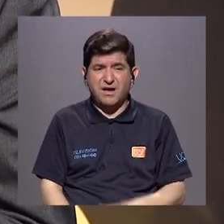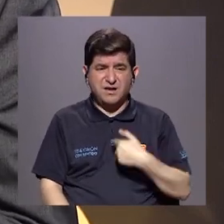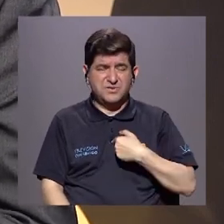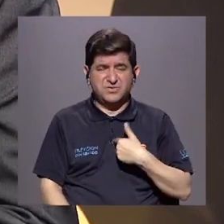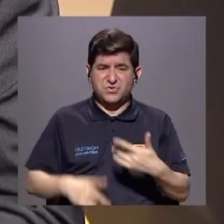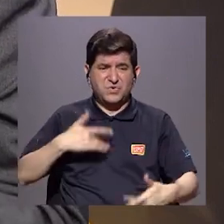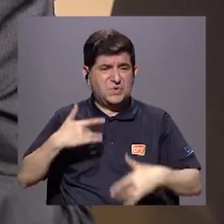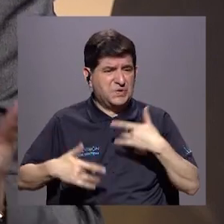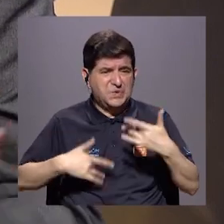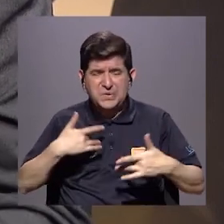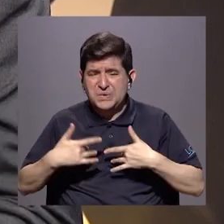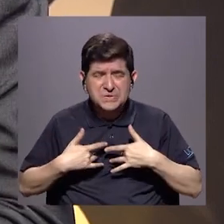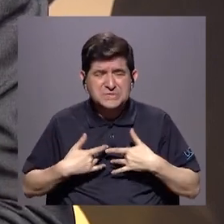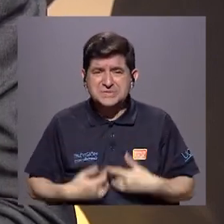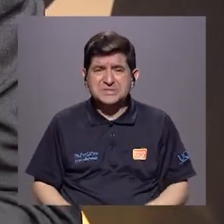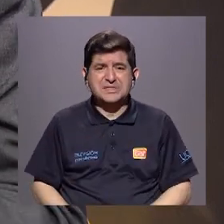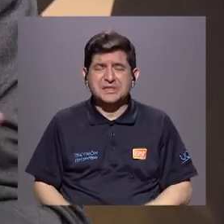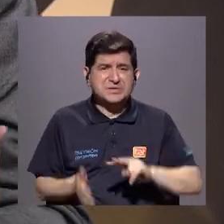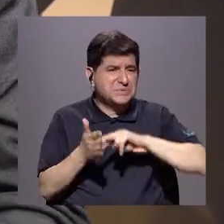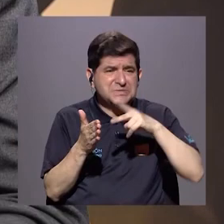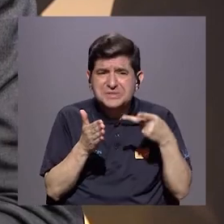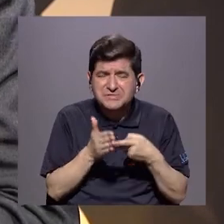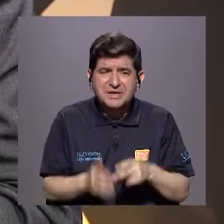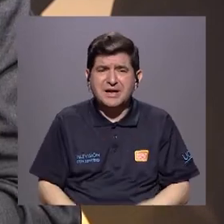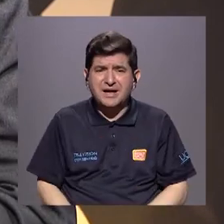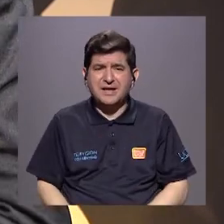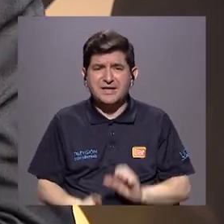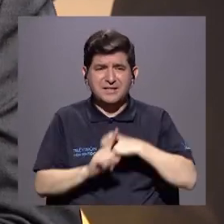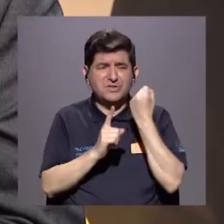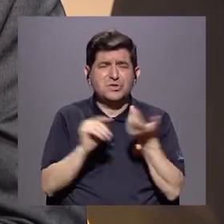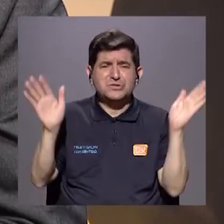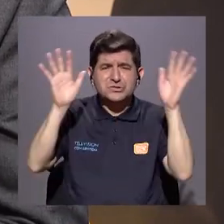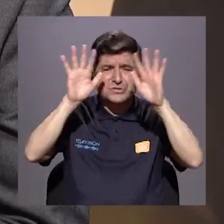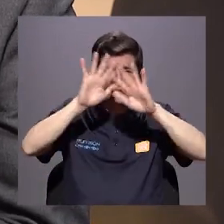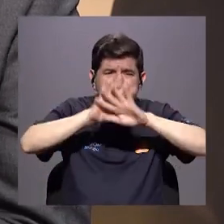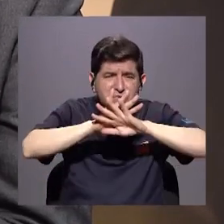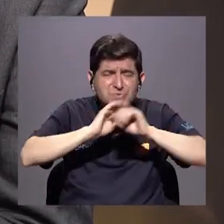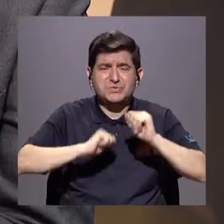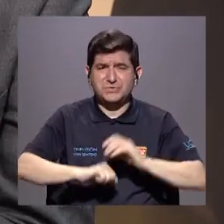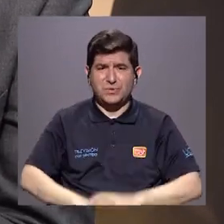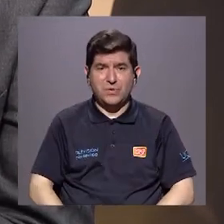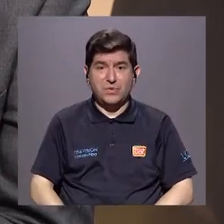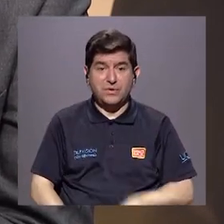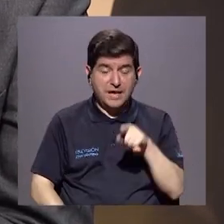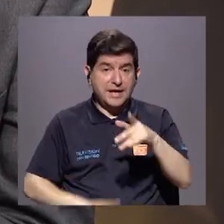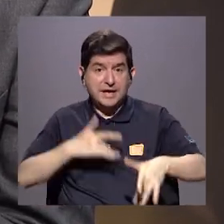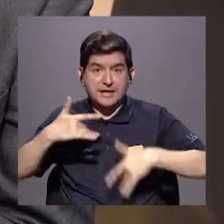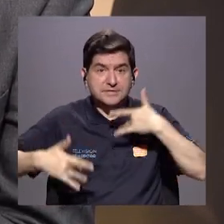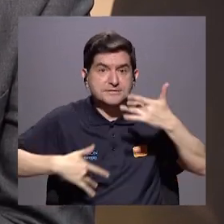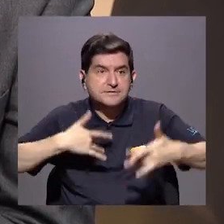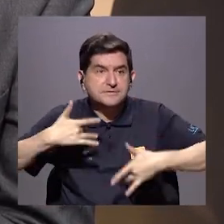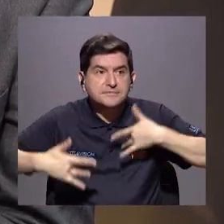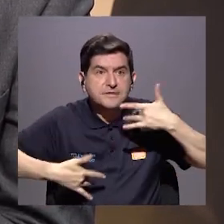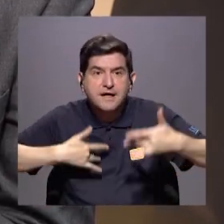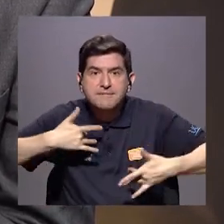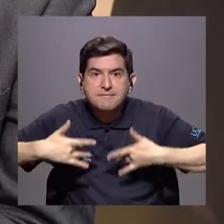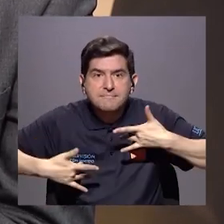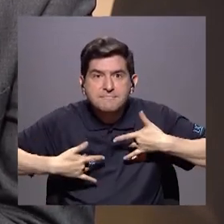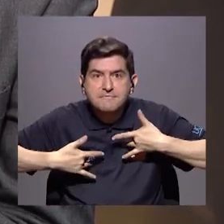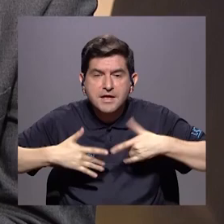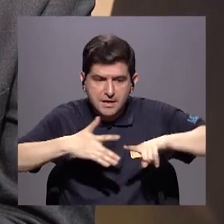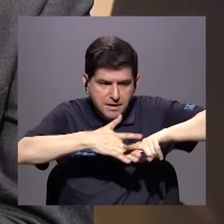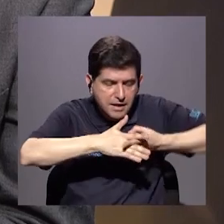a esto esto es oscuro no hay no veo la luz ese tipo de sentimientos digamos que